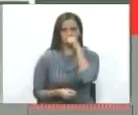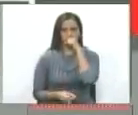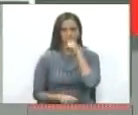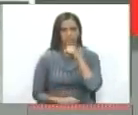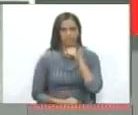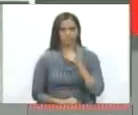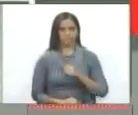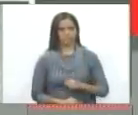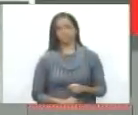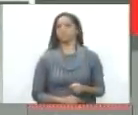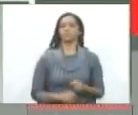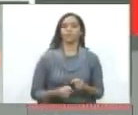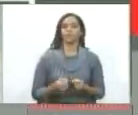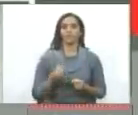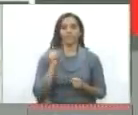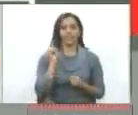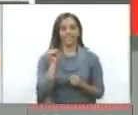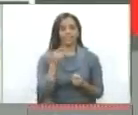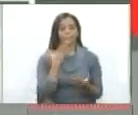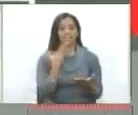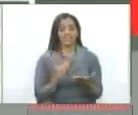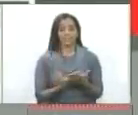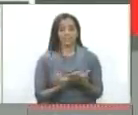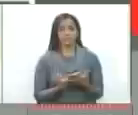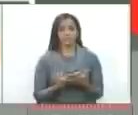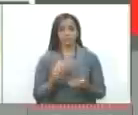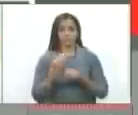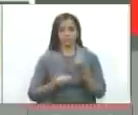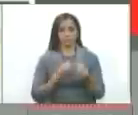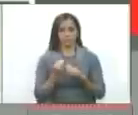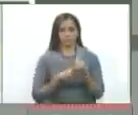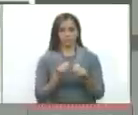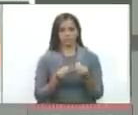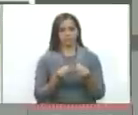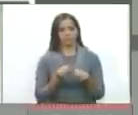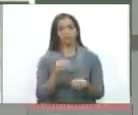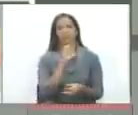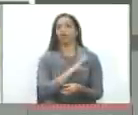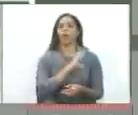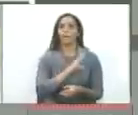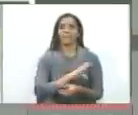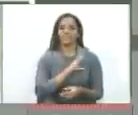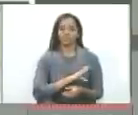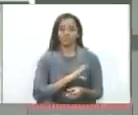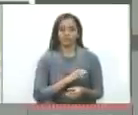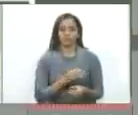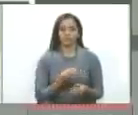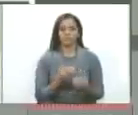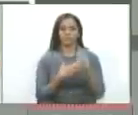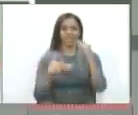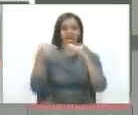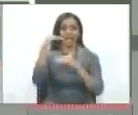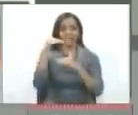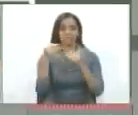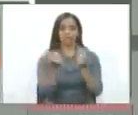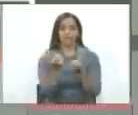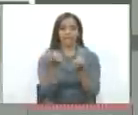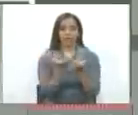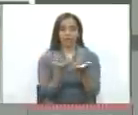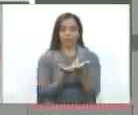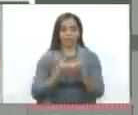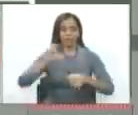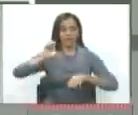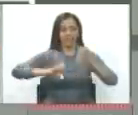hermano presidente, ellos pidieron que se estableciera una comisión de alto nivel económico para evaluar todas